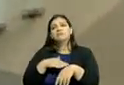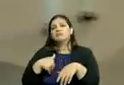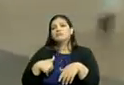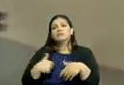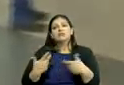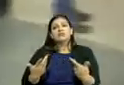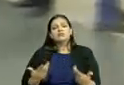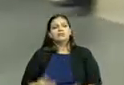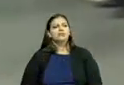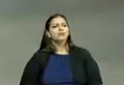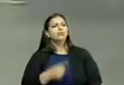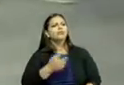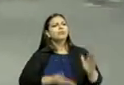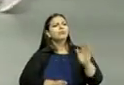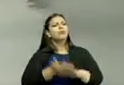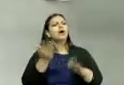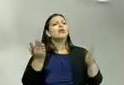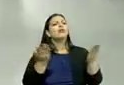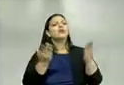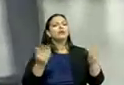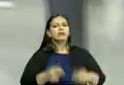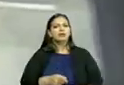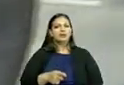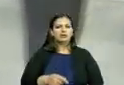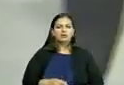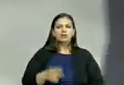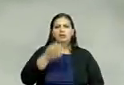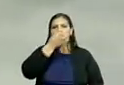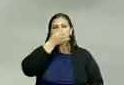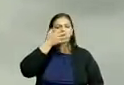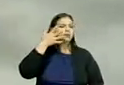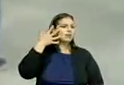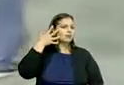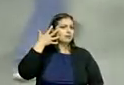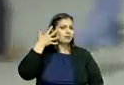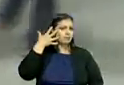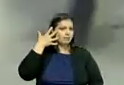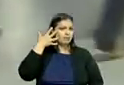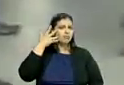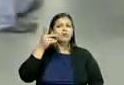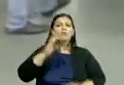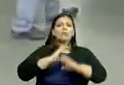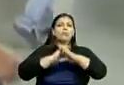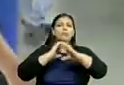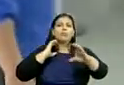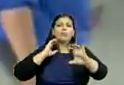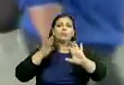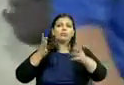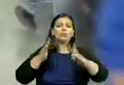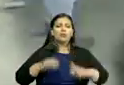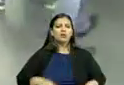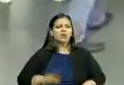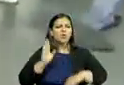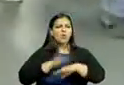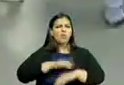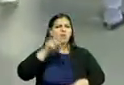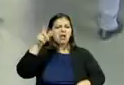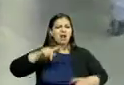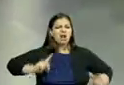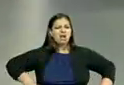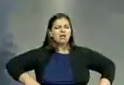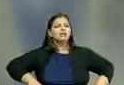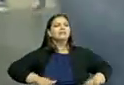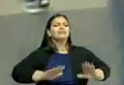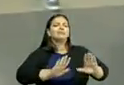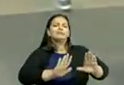no hay por qué te lenin moreno es haber cuidado listo está bien muchas gracias caballero buenos días qué opina de esta situación han